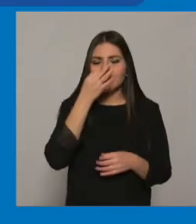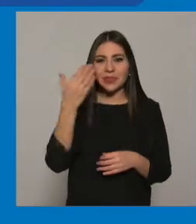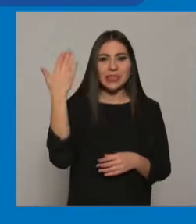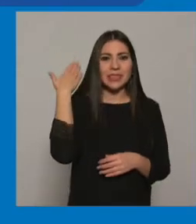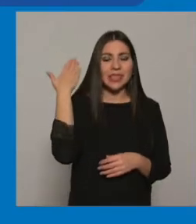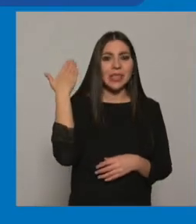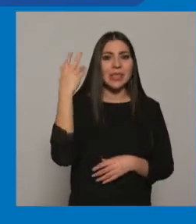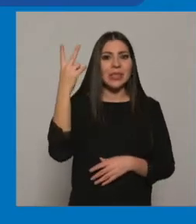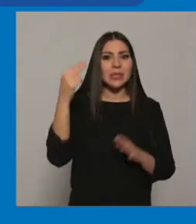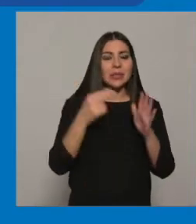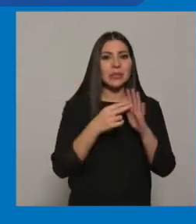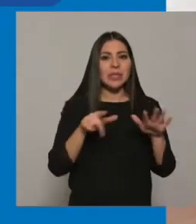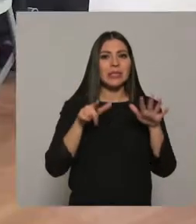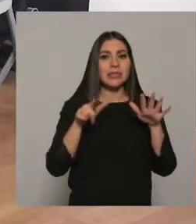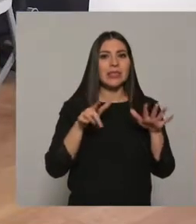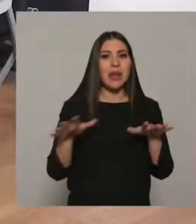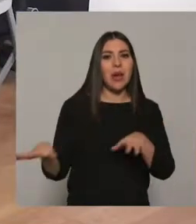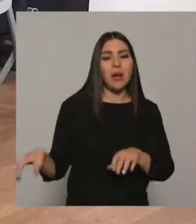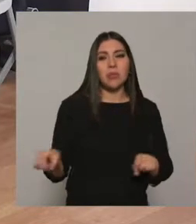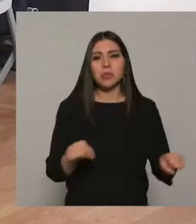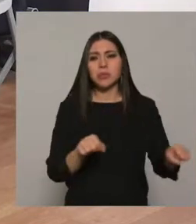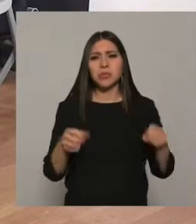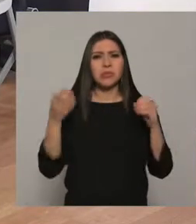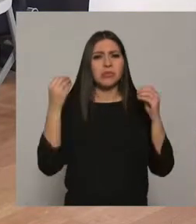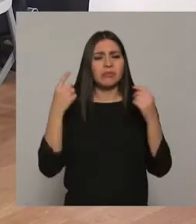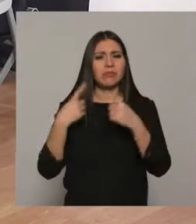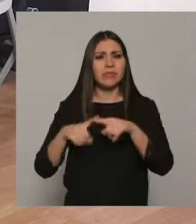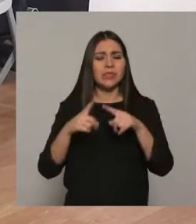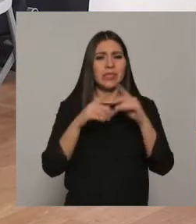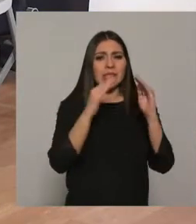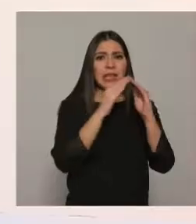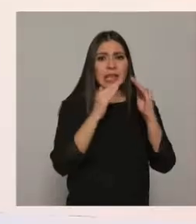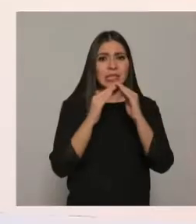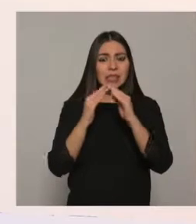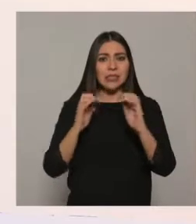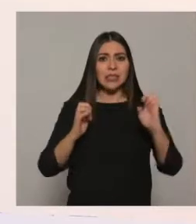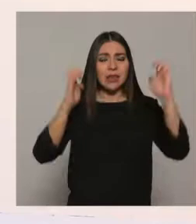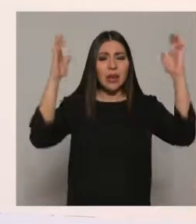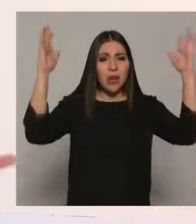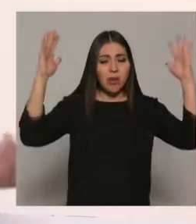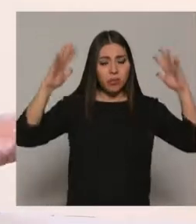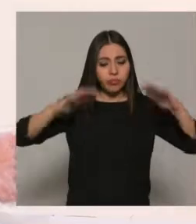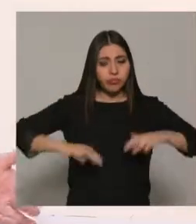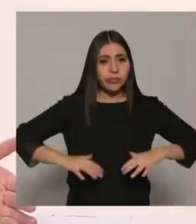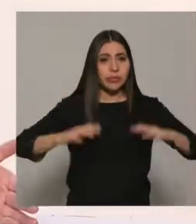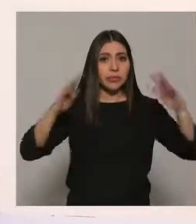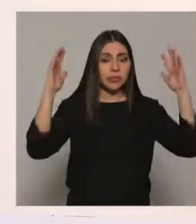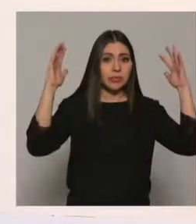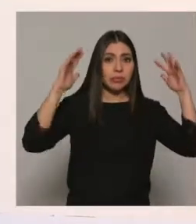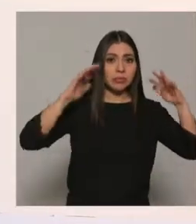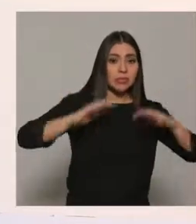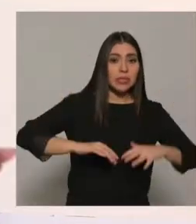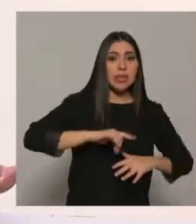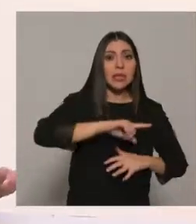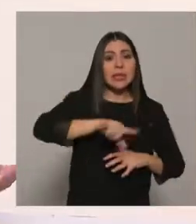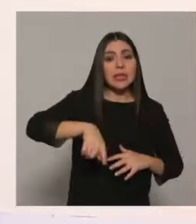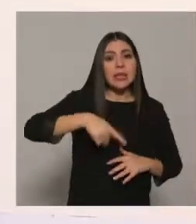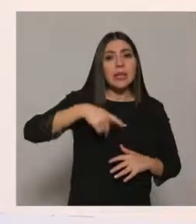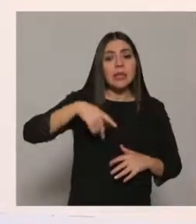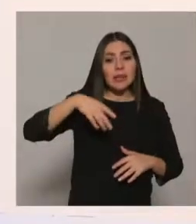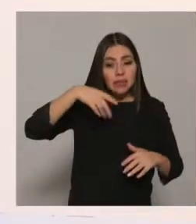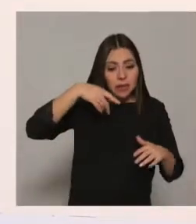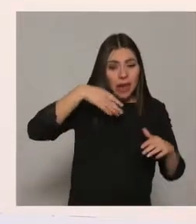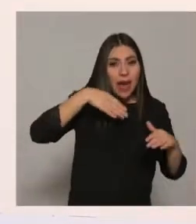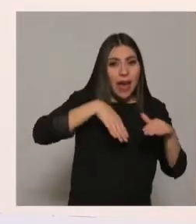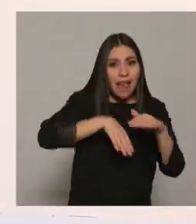en el 2017, de igual modo, se vinieron abajo muchísimas viviendas, muchísimos edificios, ahí estaban atrapados pues los